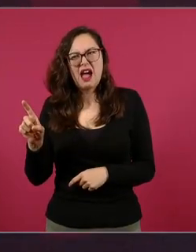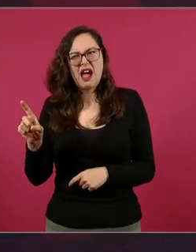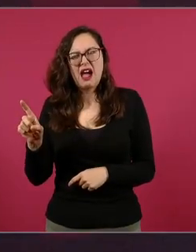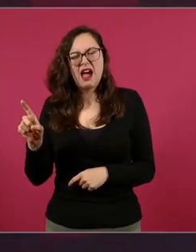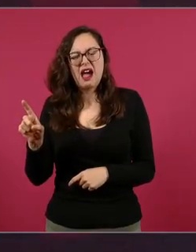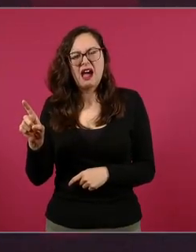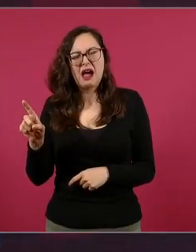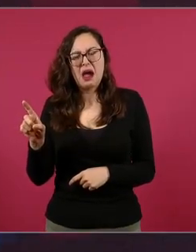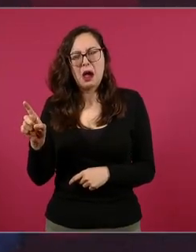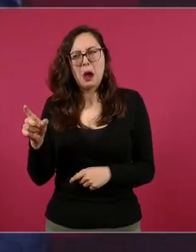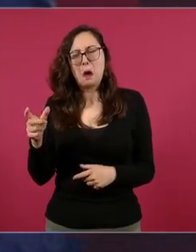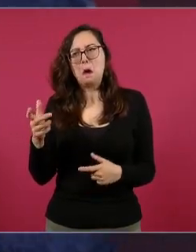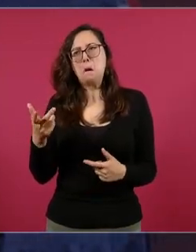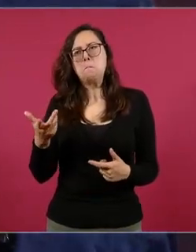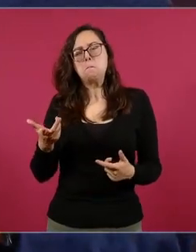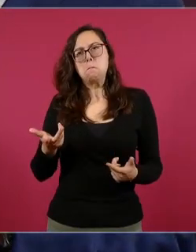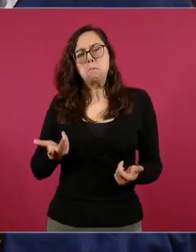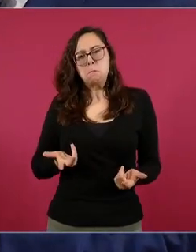Por eso no hay que